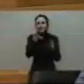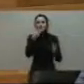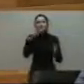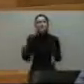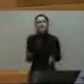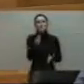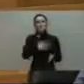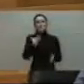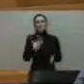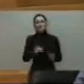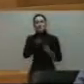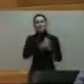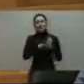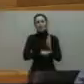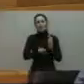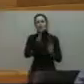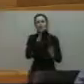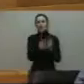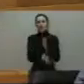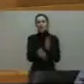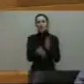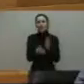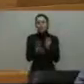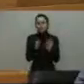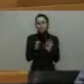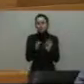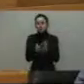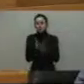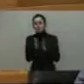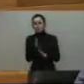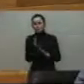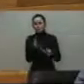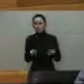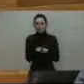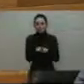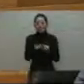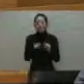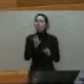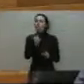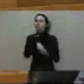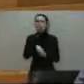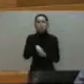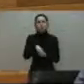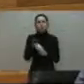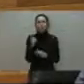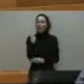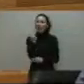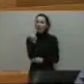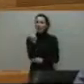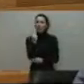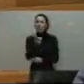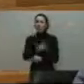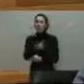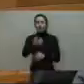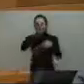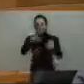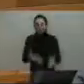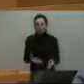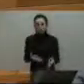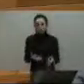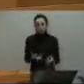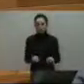tanto, todo tipo de medidas como esta de la que estamos hablando, que van en ese sentido, contarán con nuestro apoyo y nuestra aprobación, como se hizo